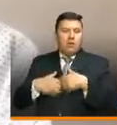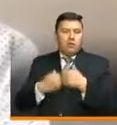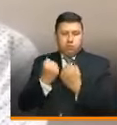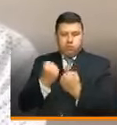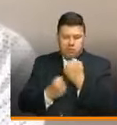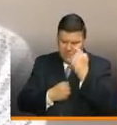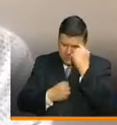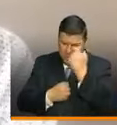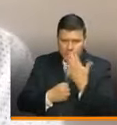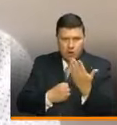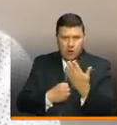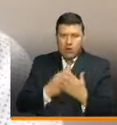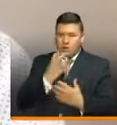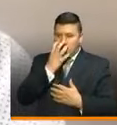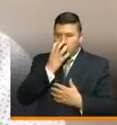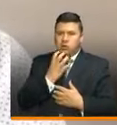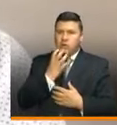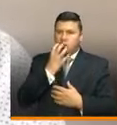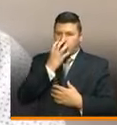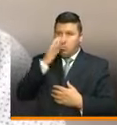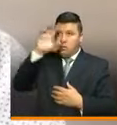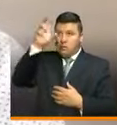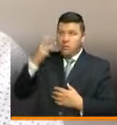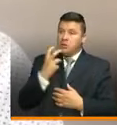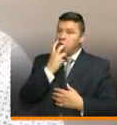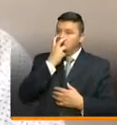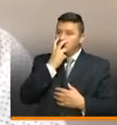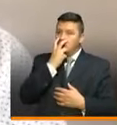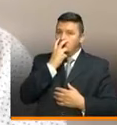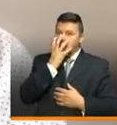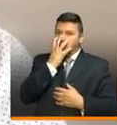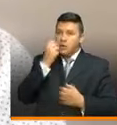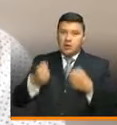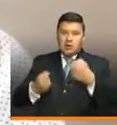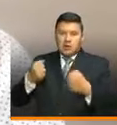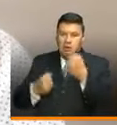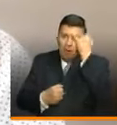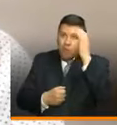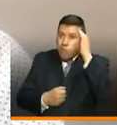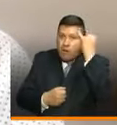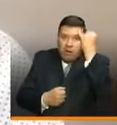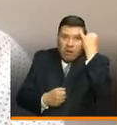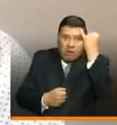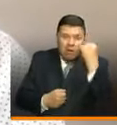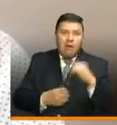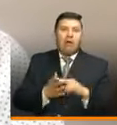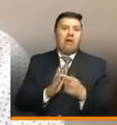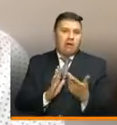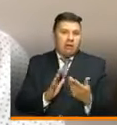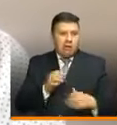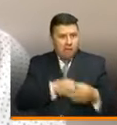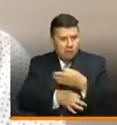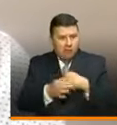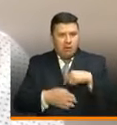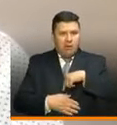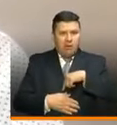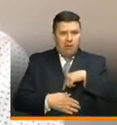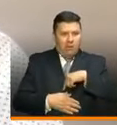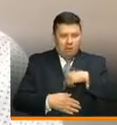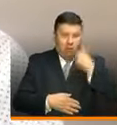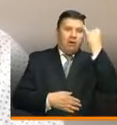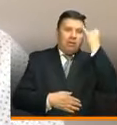pensando en este momento en respiradores. Ese es un ejercicio muy interesante, pero es un ejercicio que además nos está demostrando resiliencia, que nos está